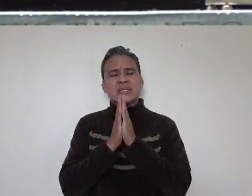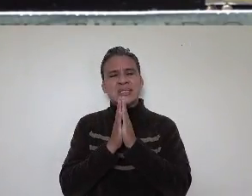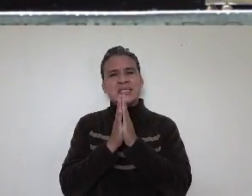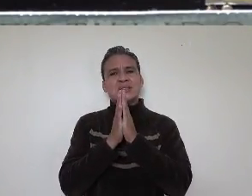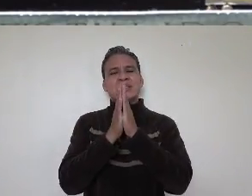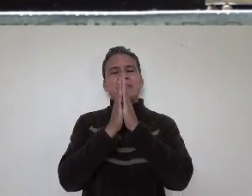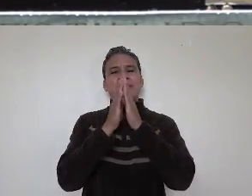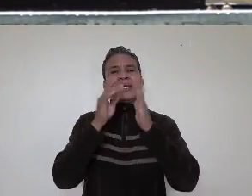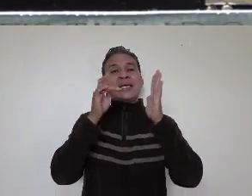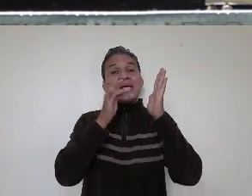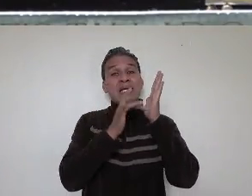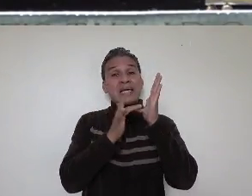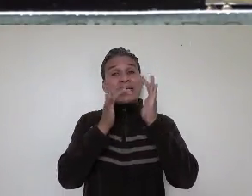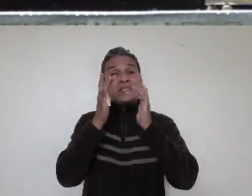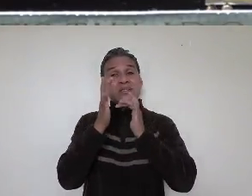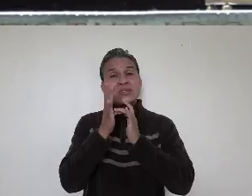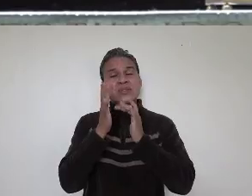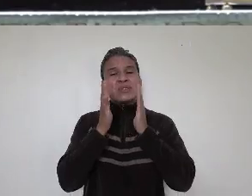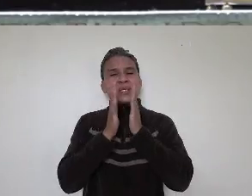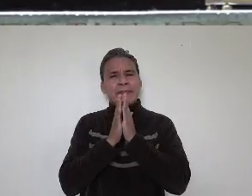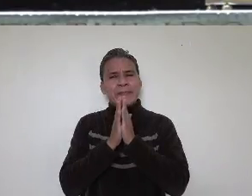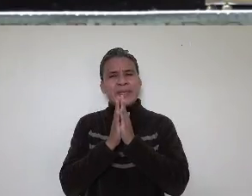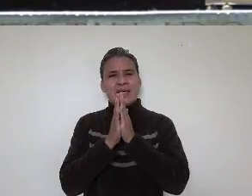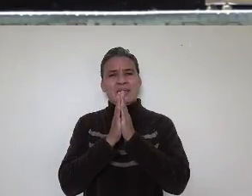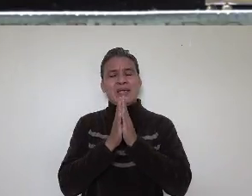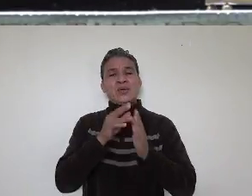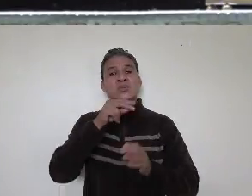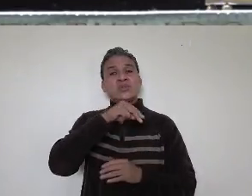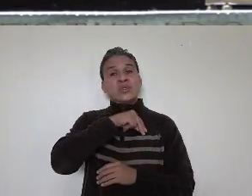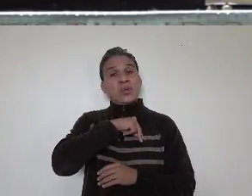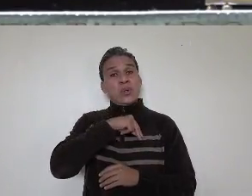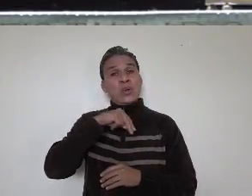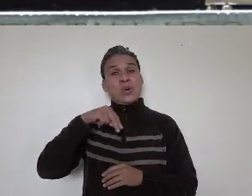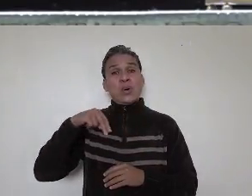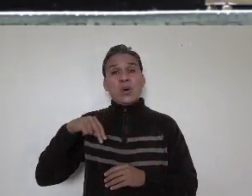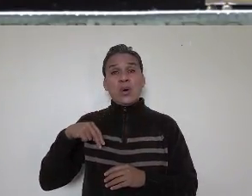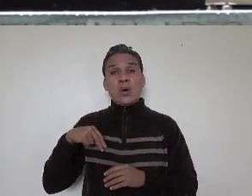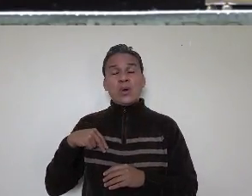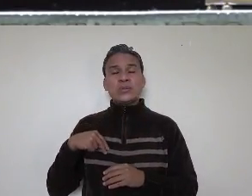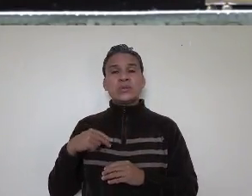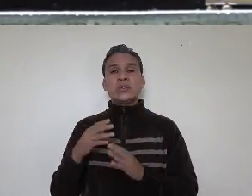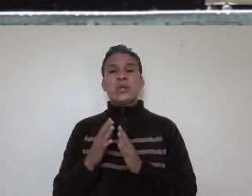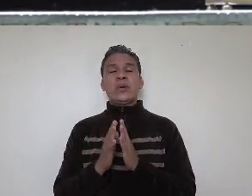piedad, Cristo, ten piedad de